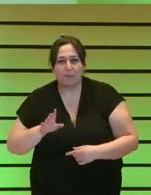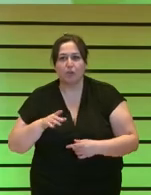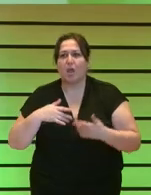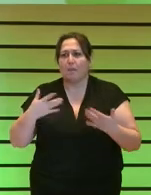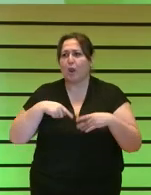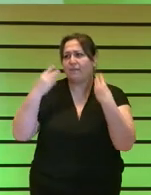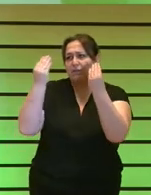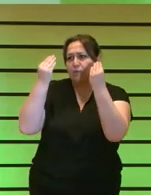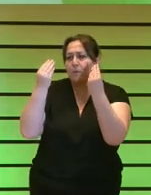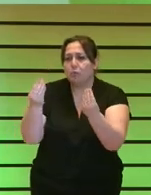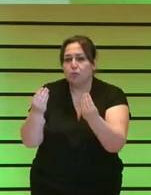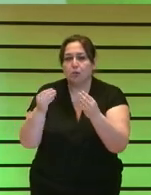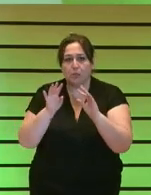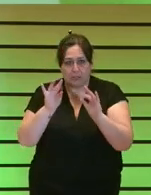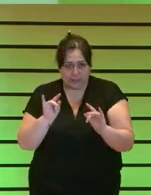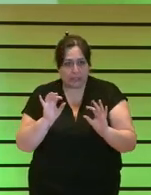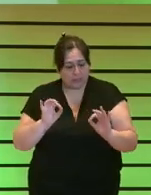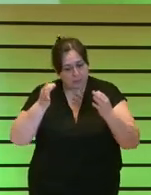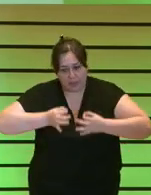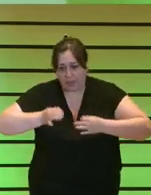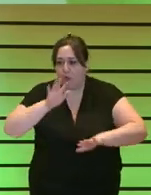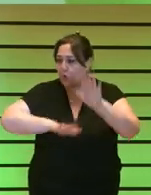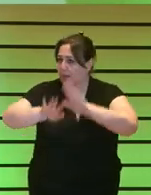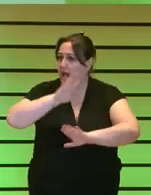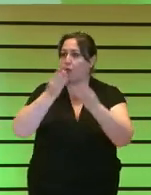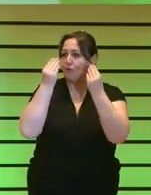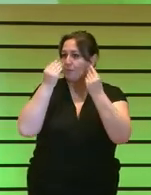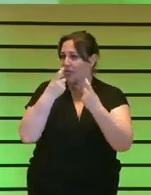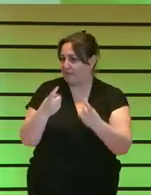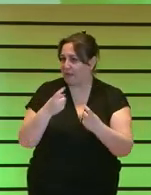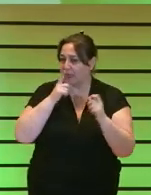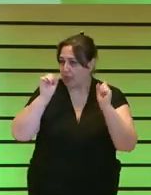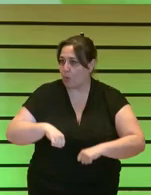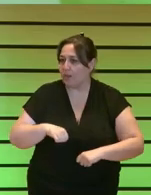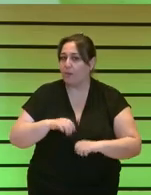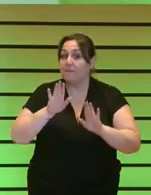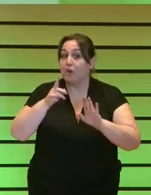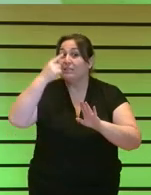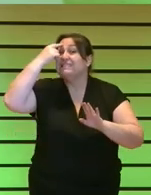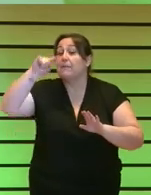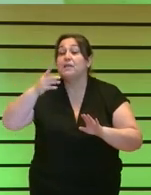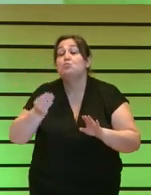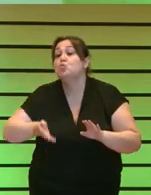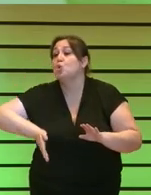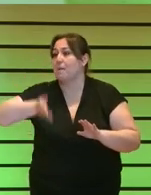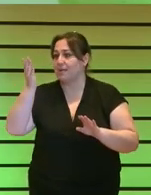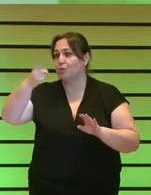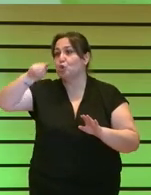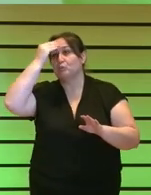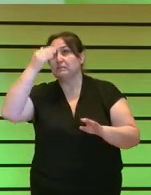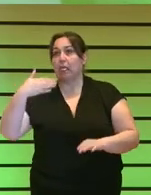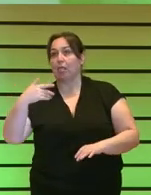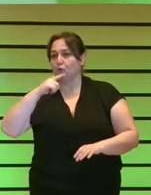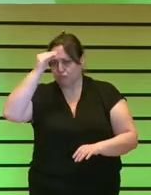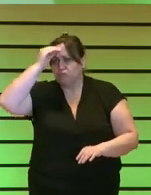pero hay que formarse mucho sí es complicado hay que formarse sí de acuerdo pero sabéis más de lo que pensáis y hacéis más de lo que